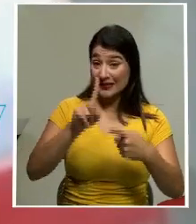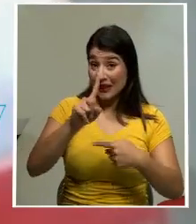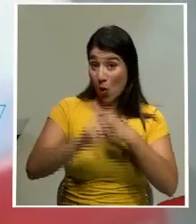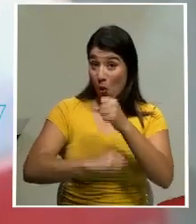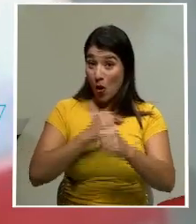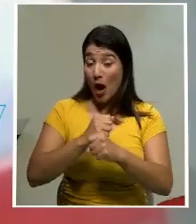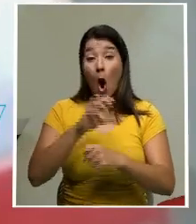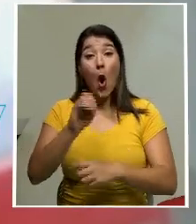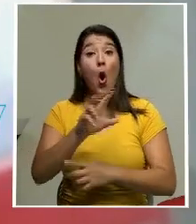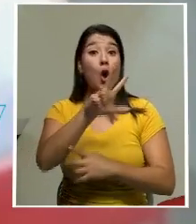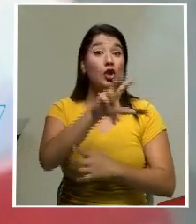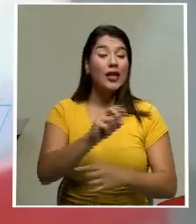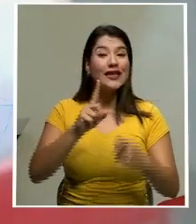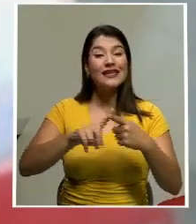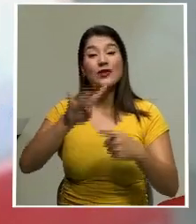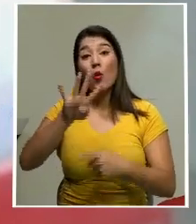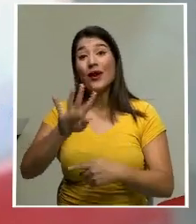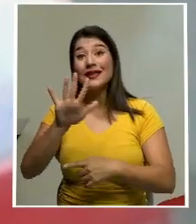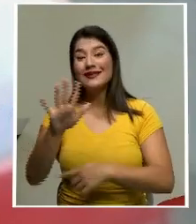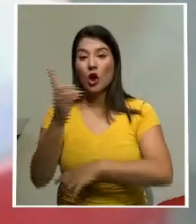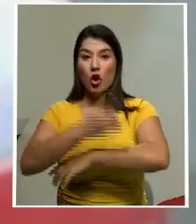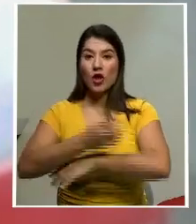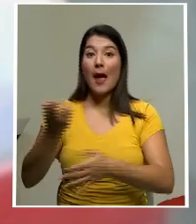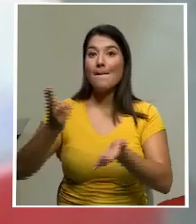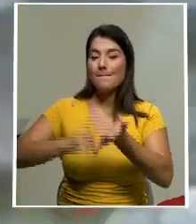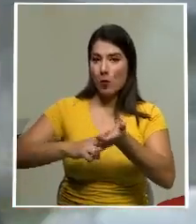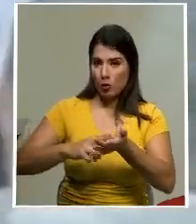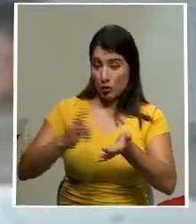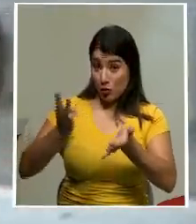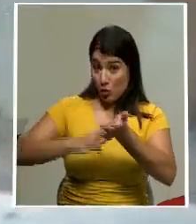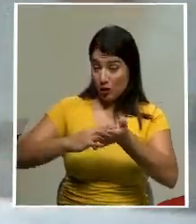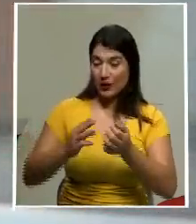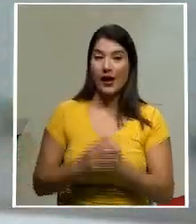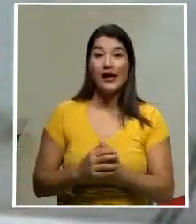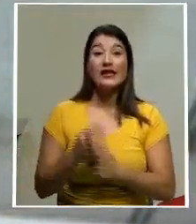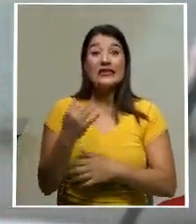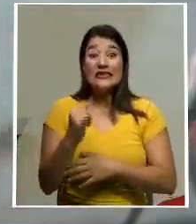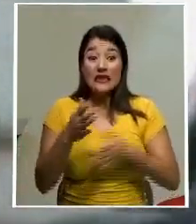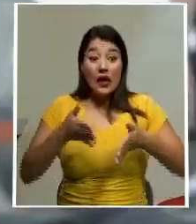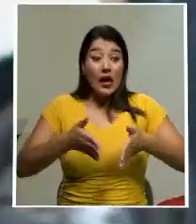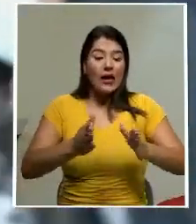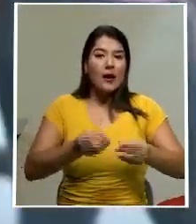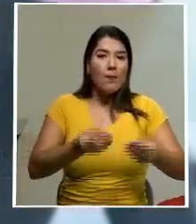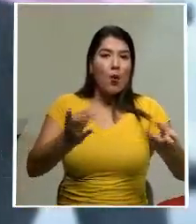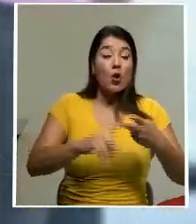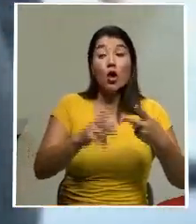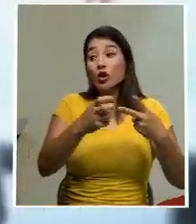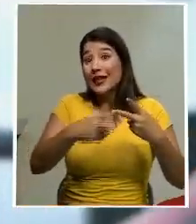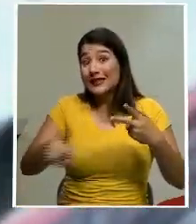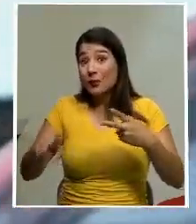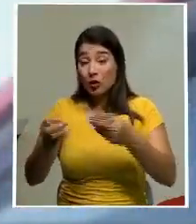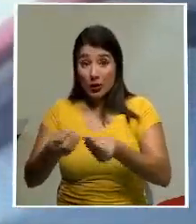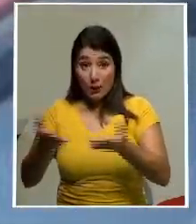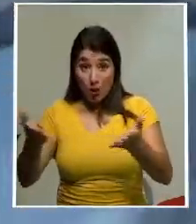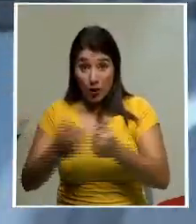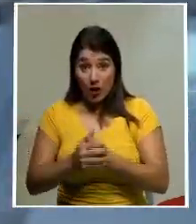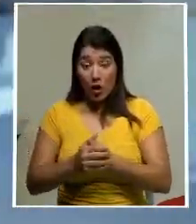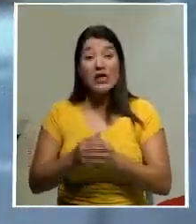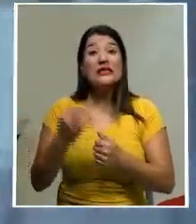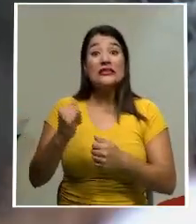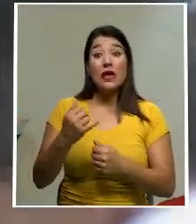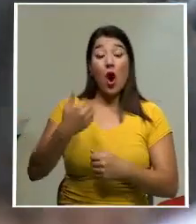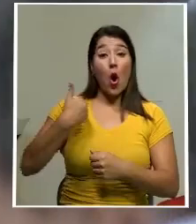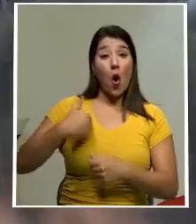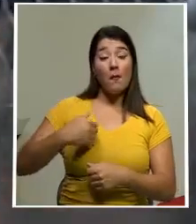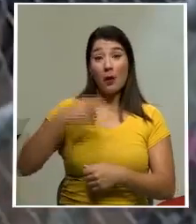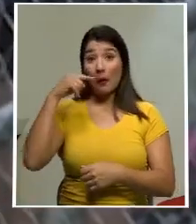a 45 días multa. Quien en un espacio público de acceso público o en un medio de transporte remunerado de personas se masturbe a sí